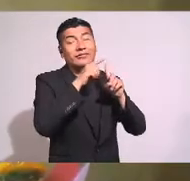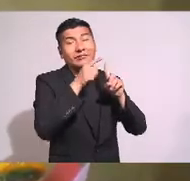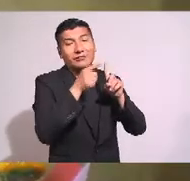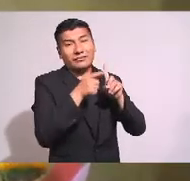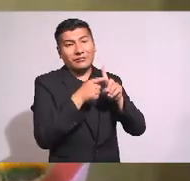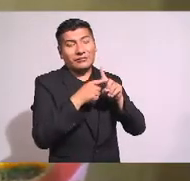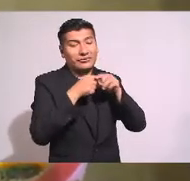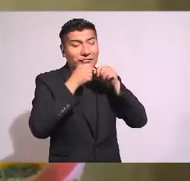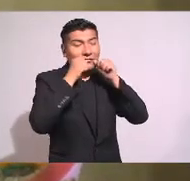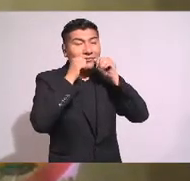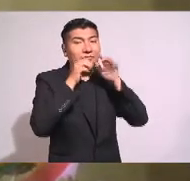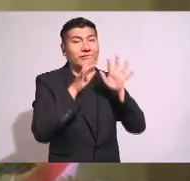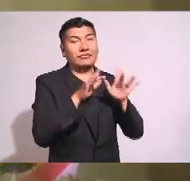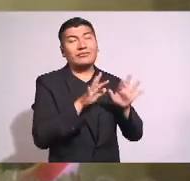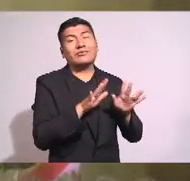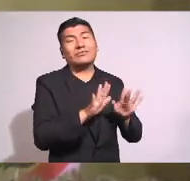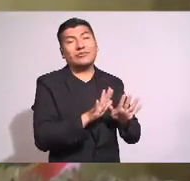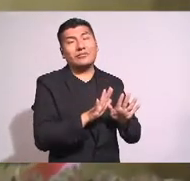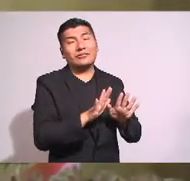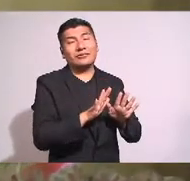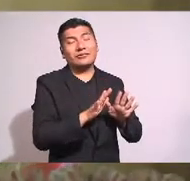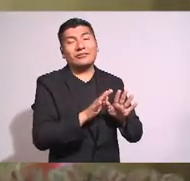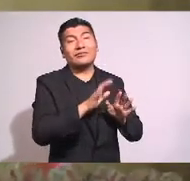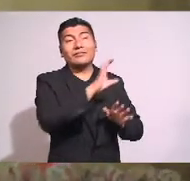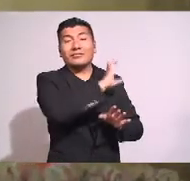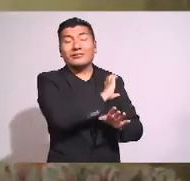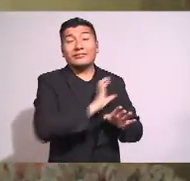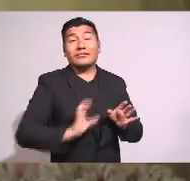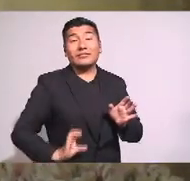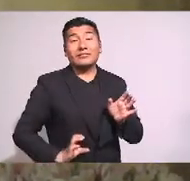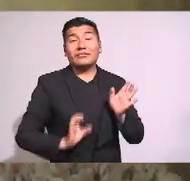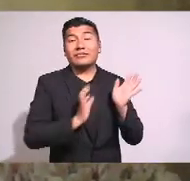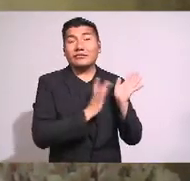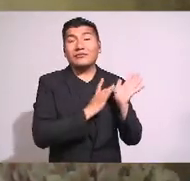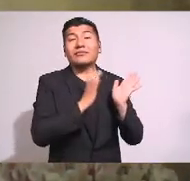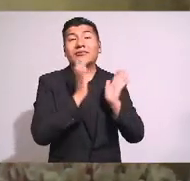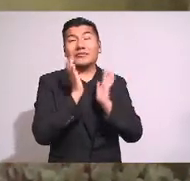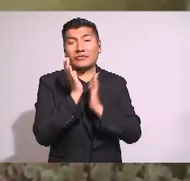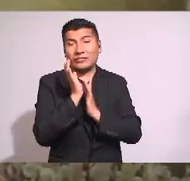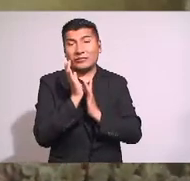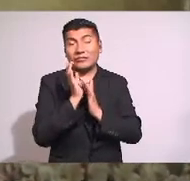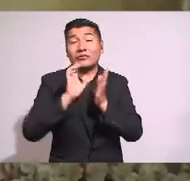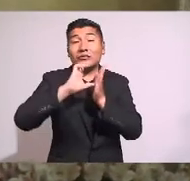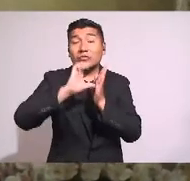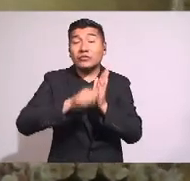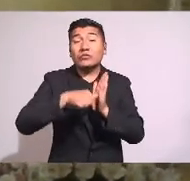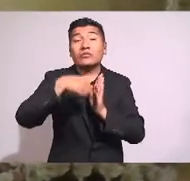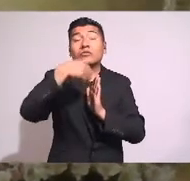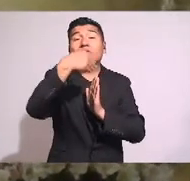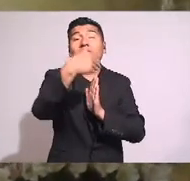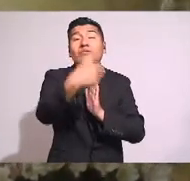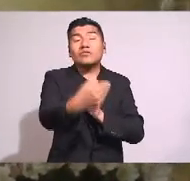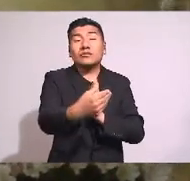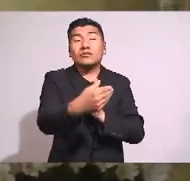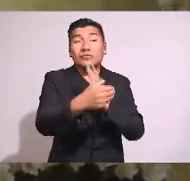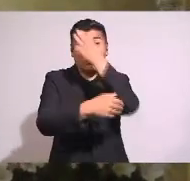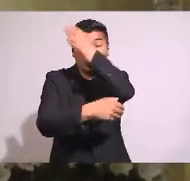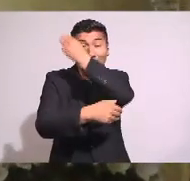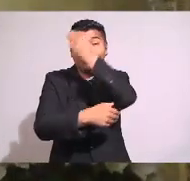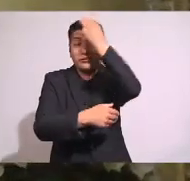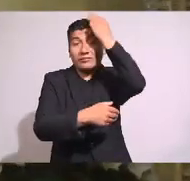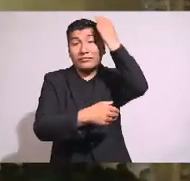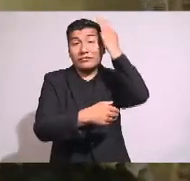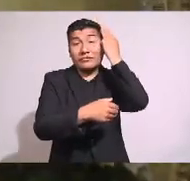esta bendición que es Cristo Jesús. Luego de esta anunciación, María,